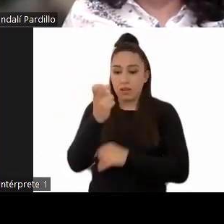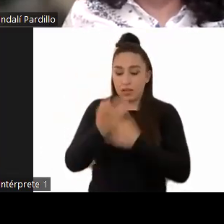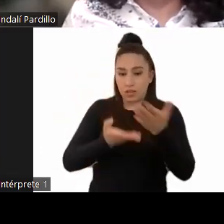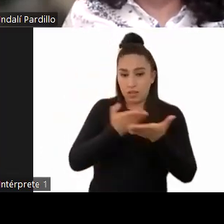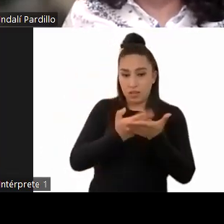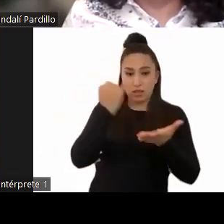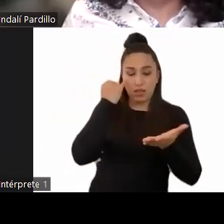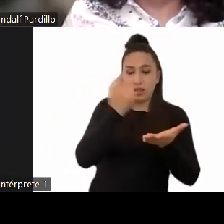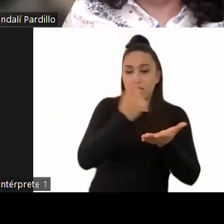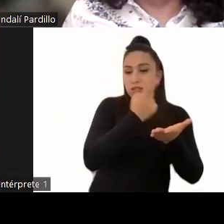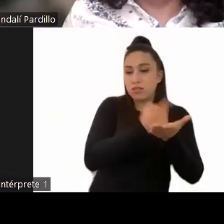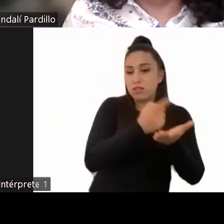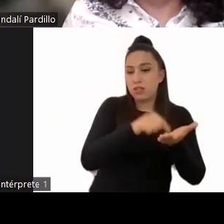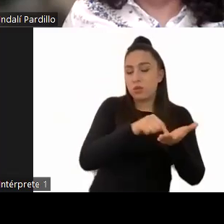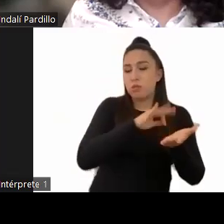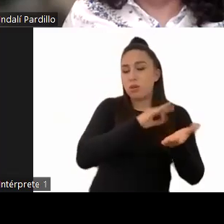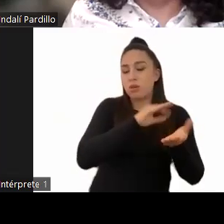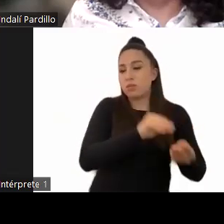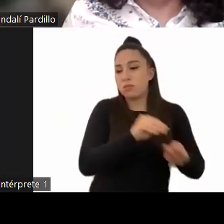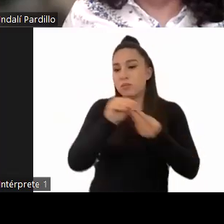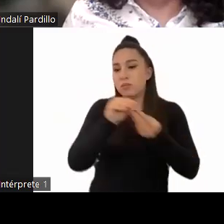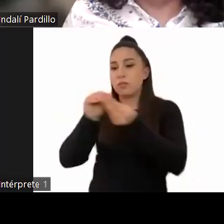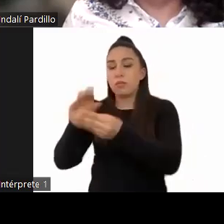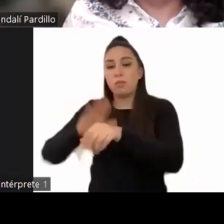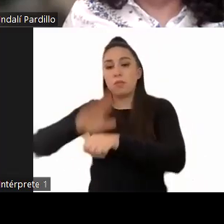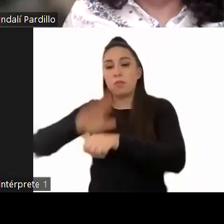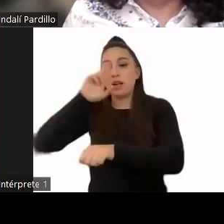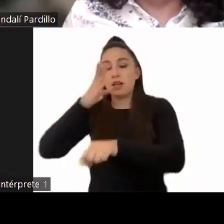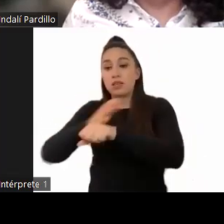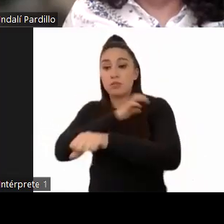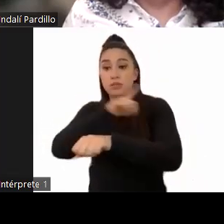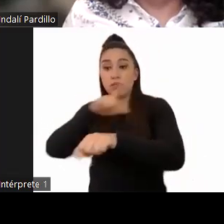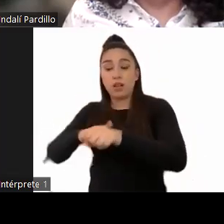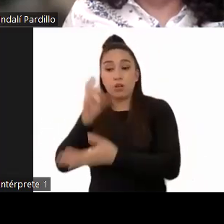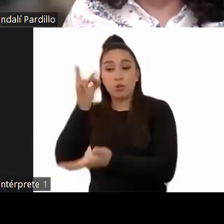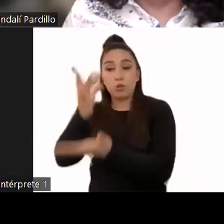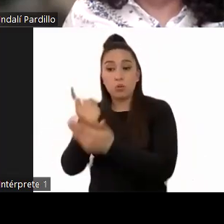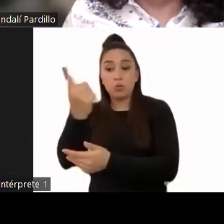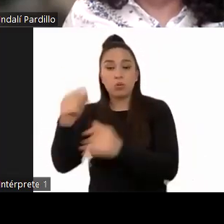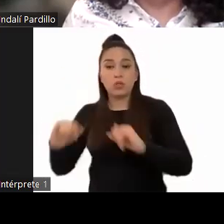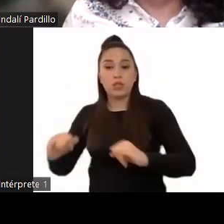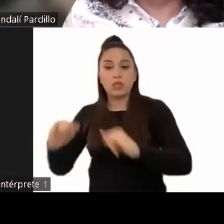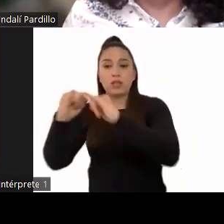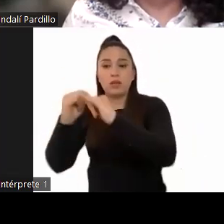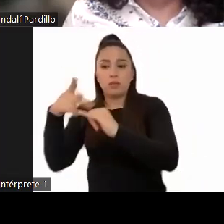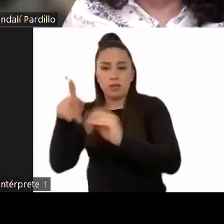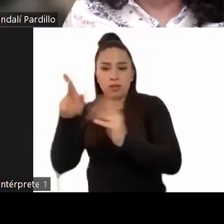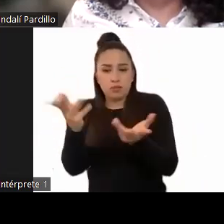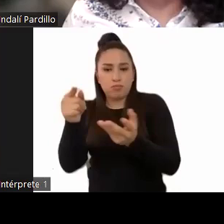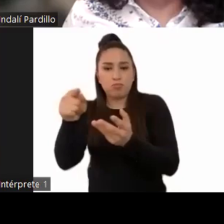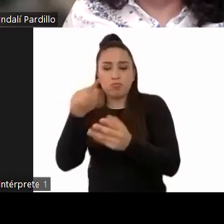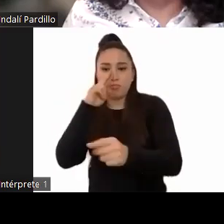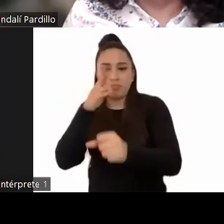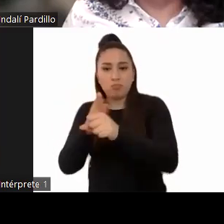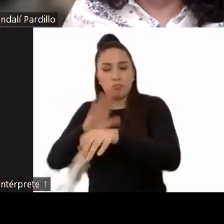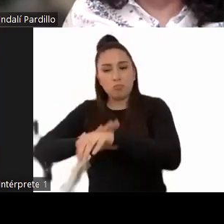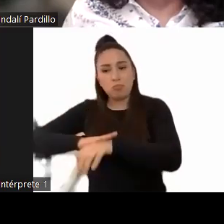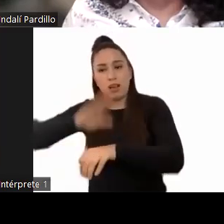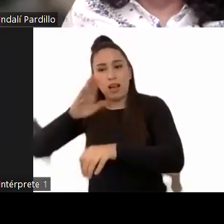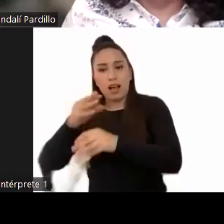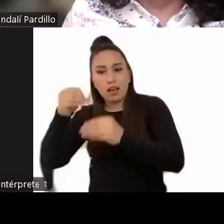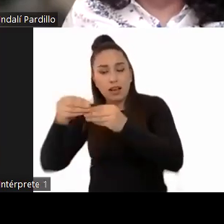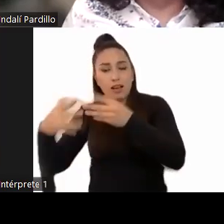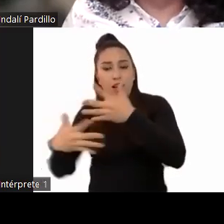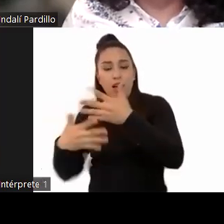pudiera significar un otorgamiento de facultades extraordinarias que se sobrepase su responsabilidad, pues se propiciará de